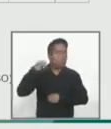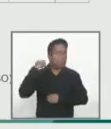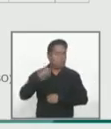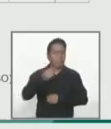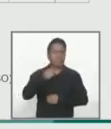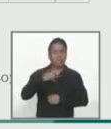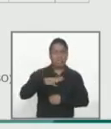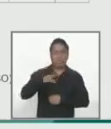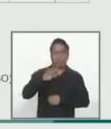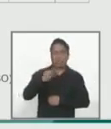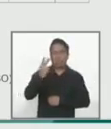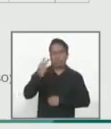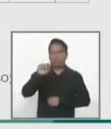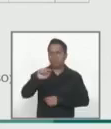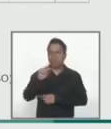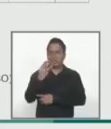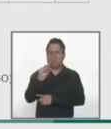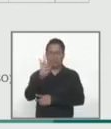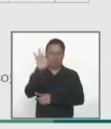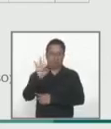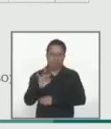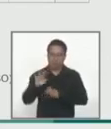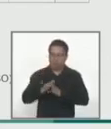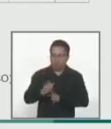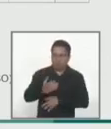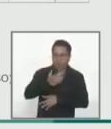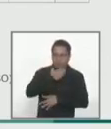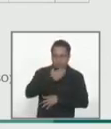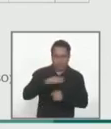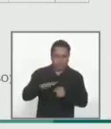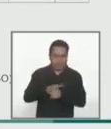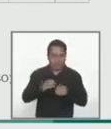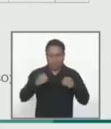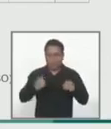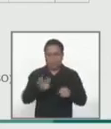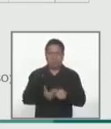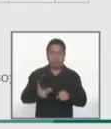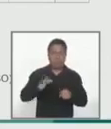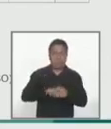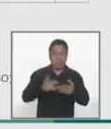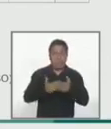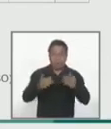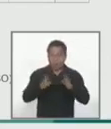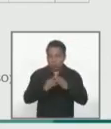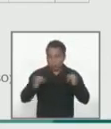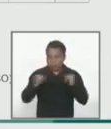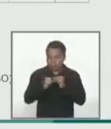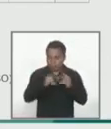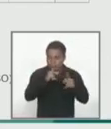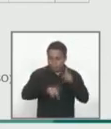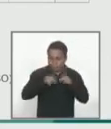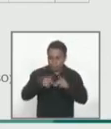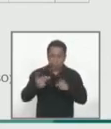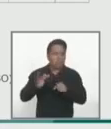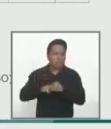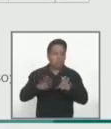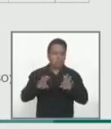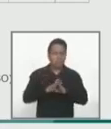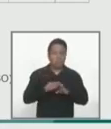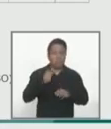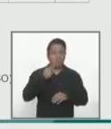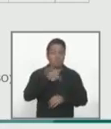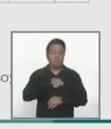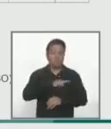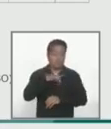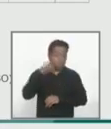reportamos 42.3% de ocupación y por instituciones observamos lo que sigue. Servicios de Salud de